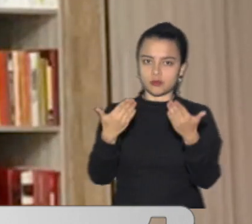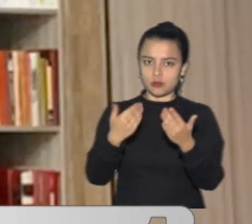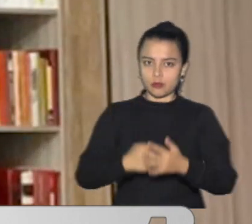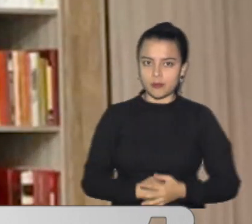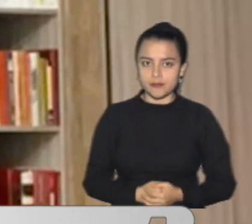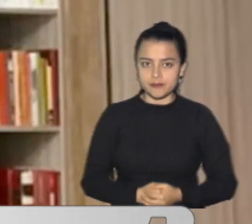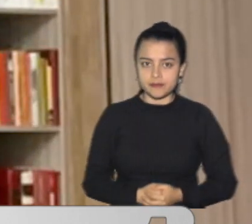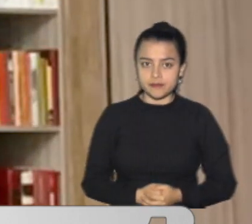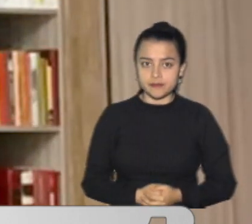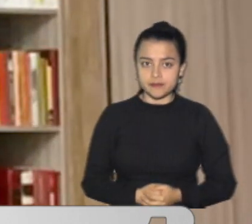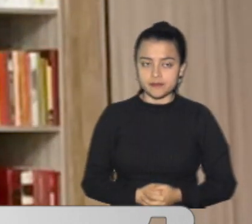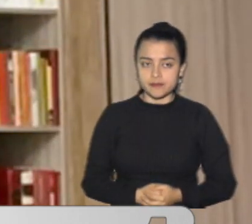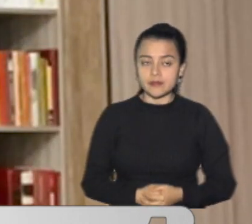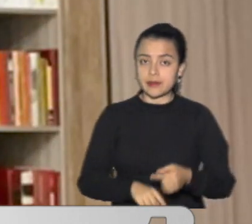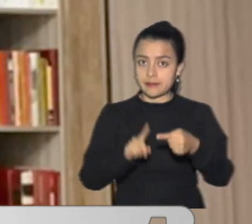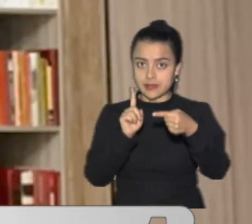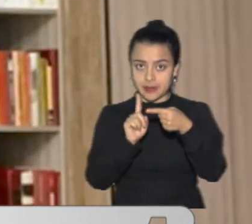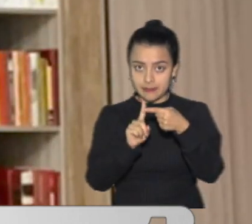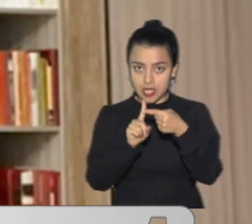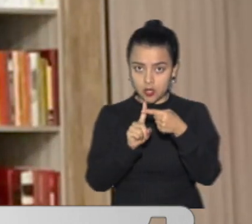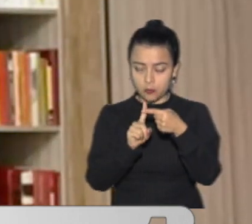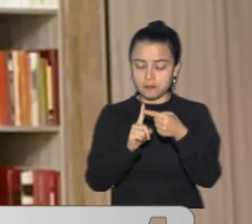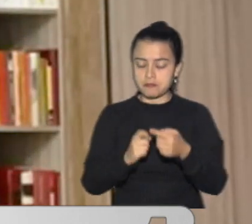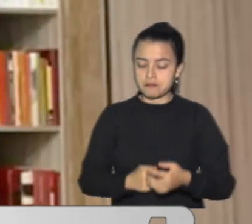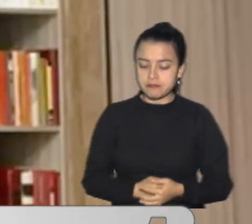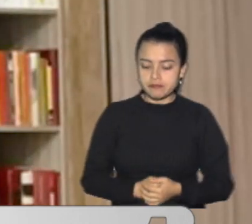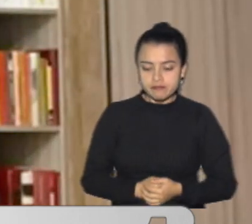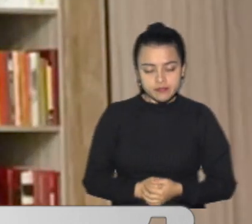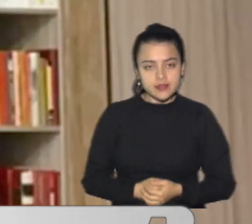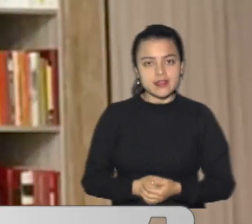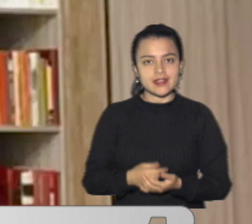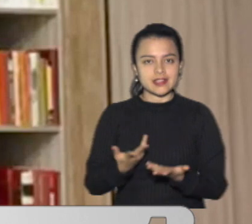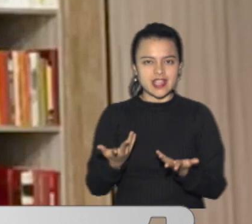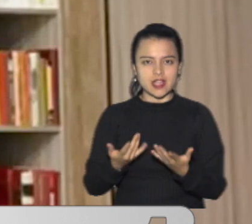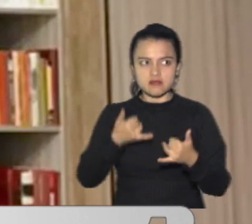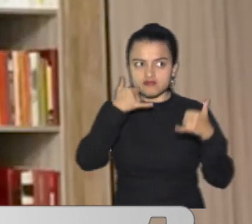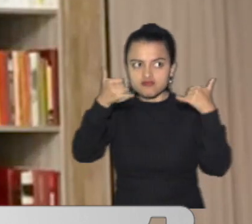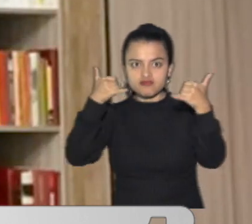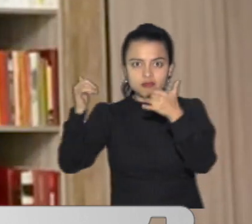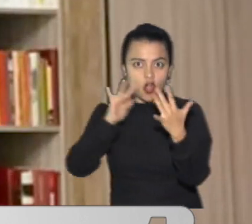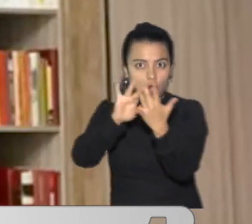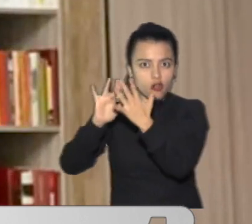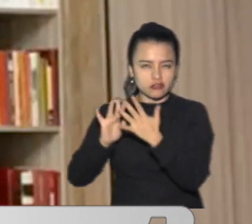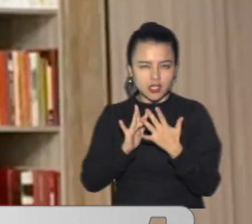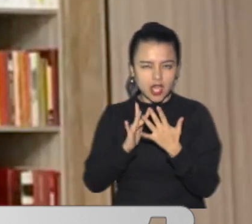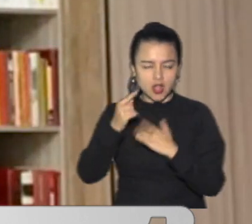evidencian la posible configuración de los delitos de tráfico de influencias y abuso de